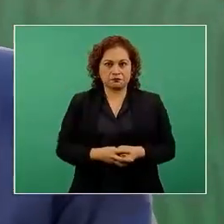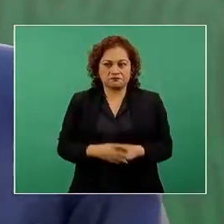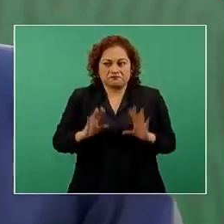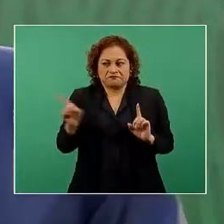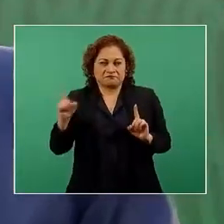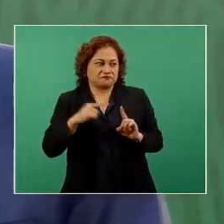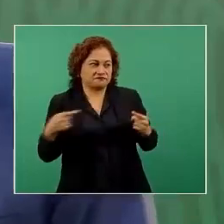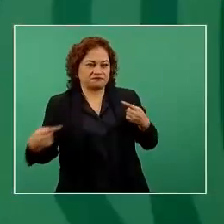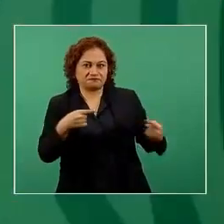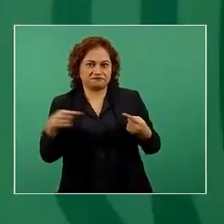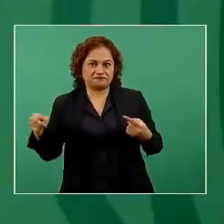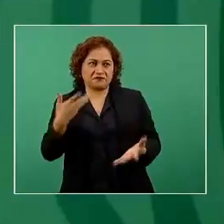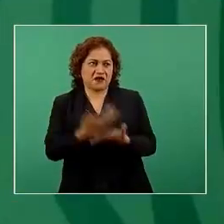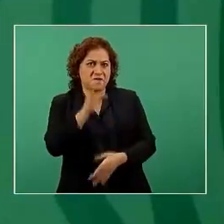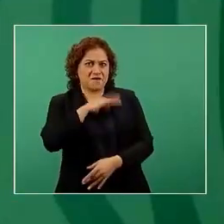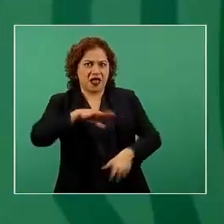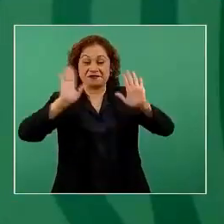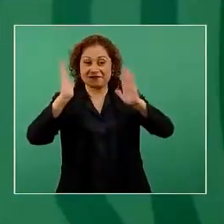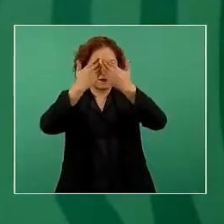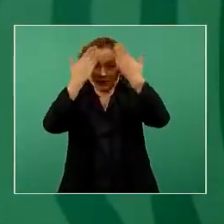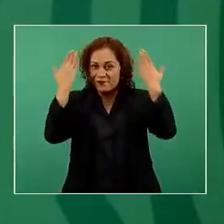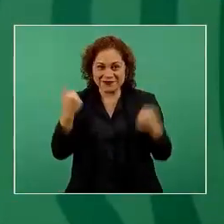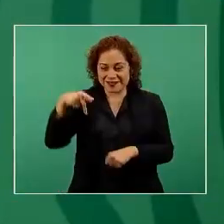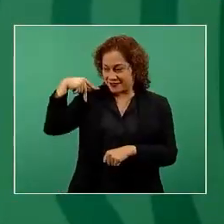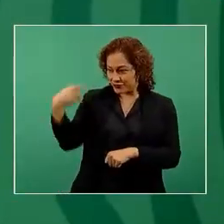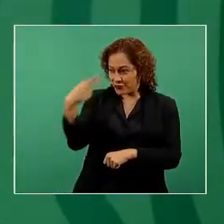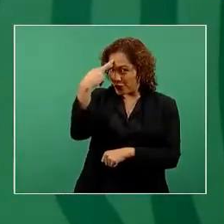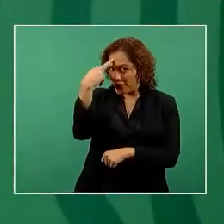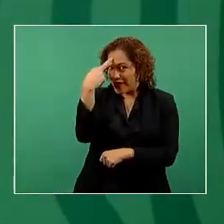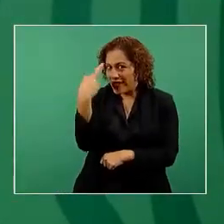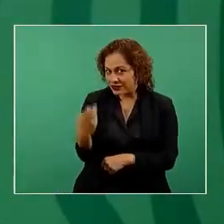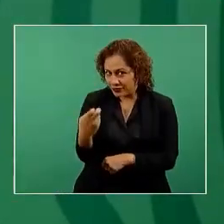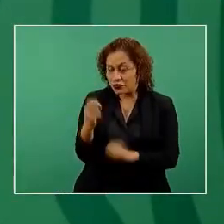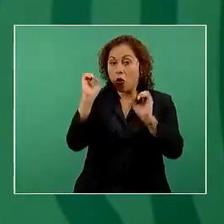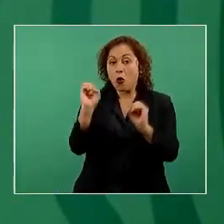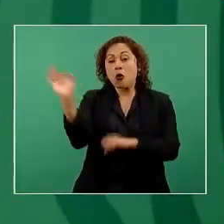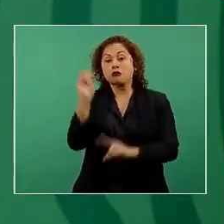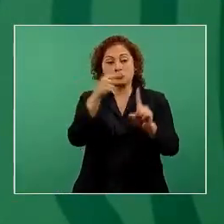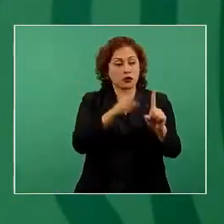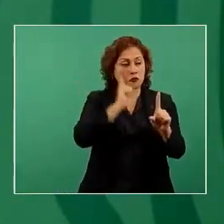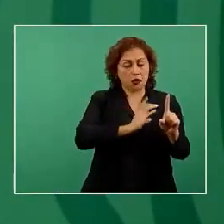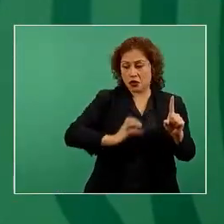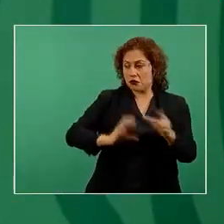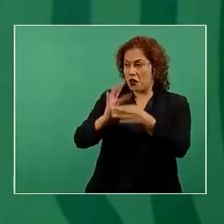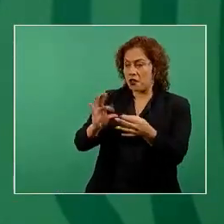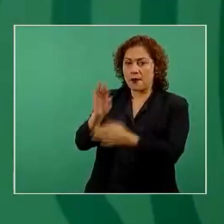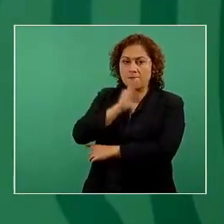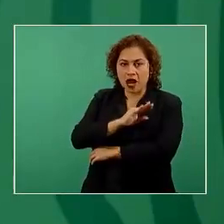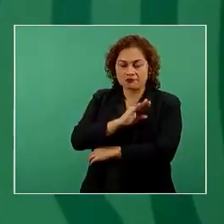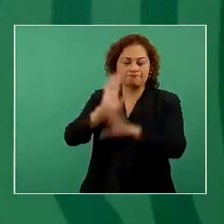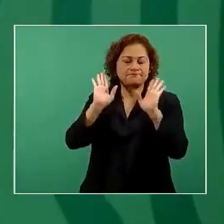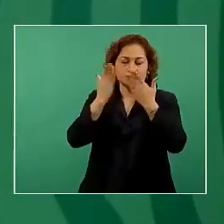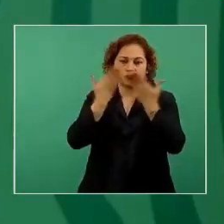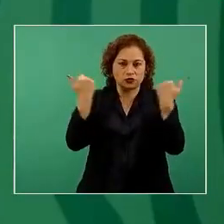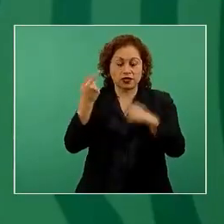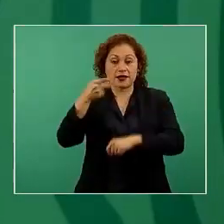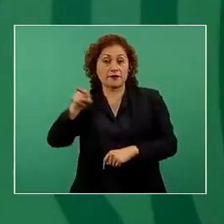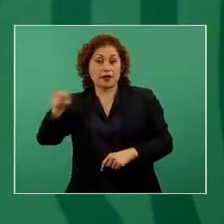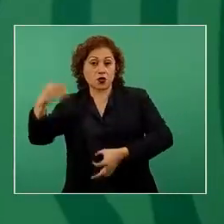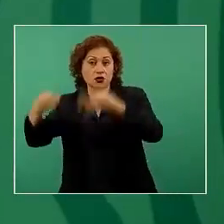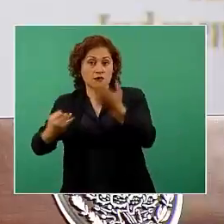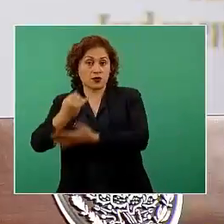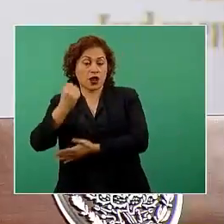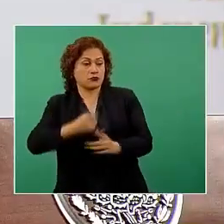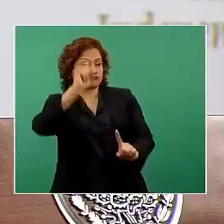porque les caía mal o porque no informó adecuadamente. El caso es que le quitan la